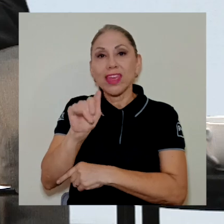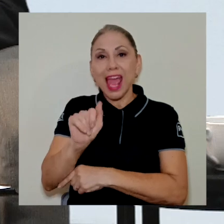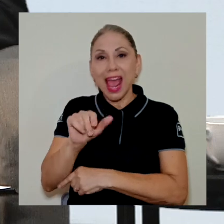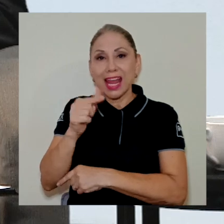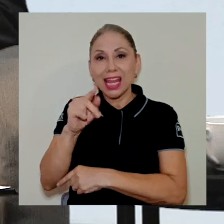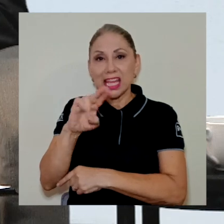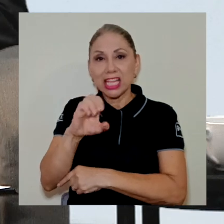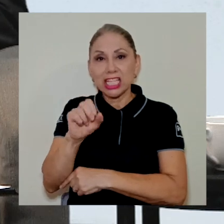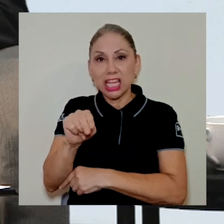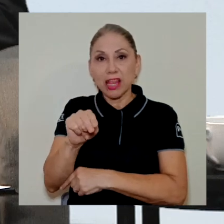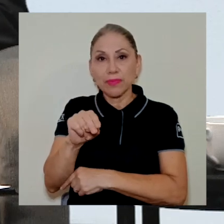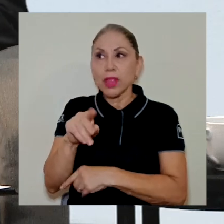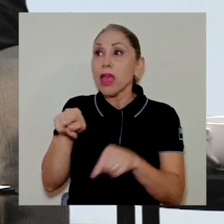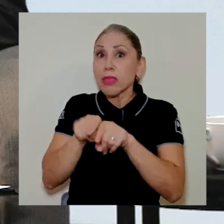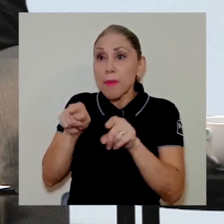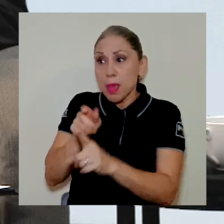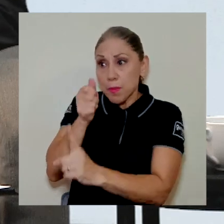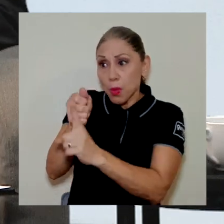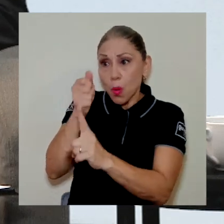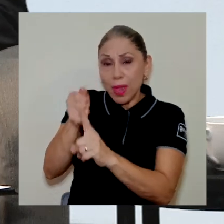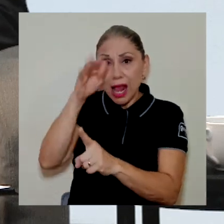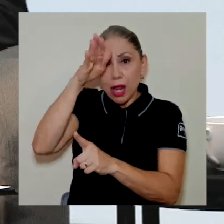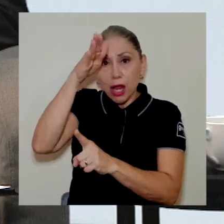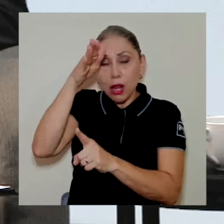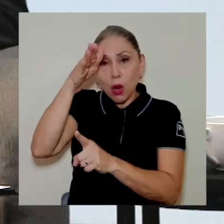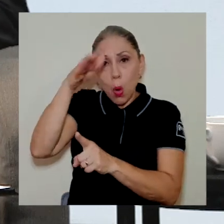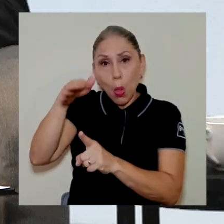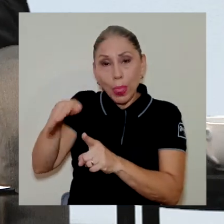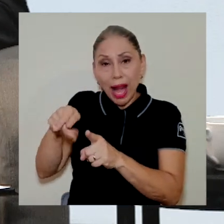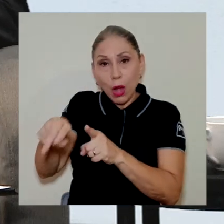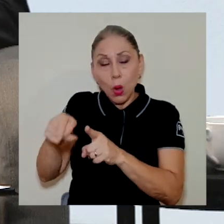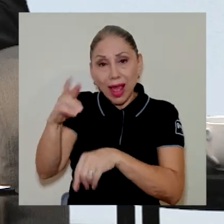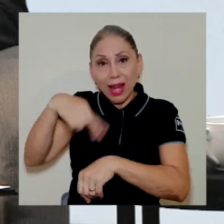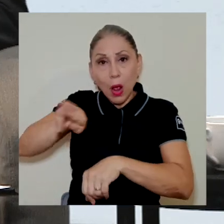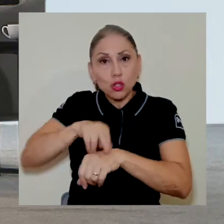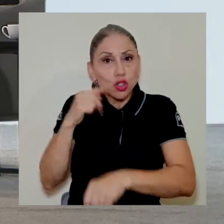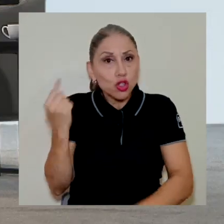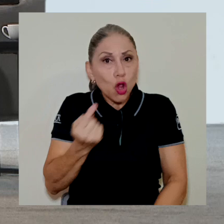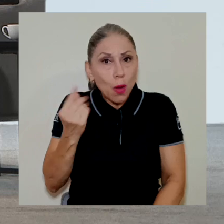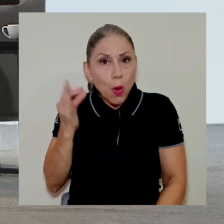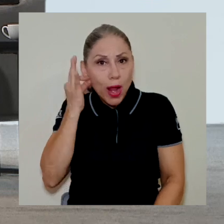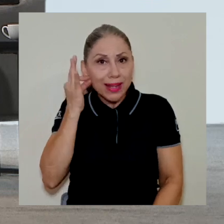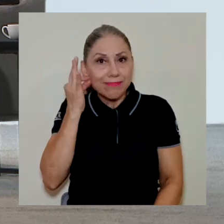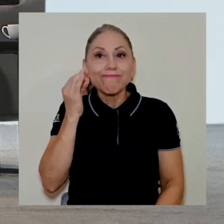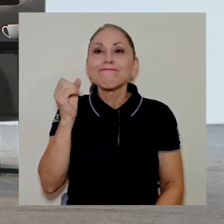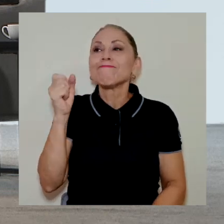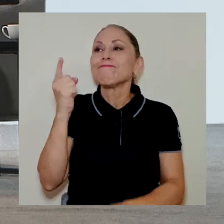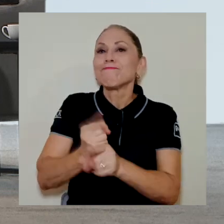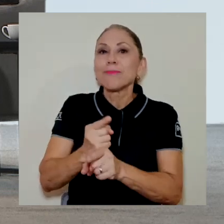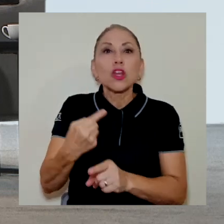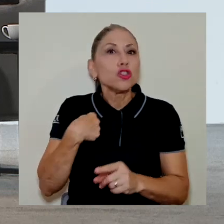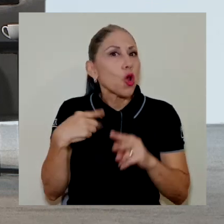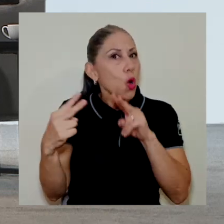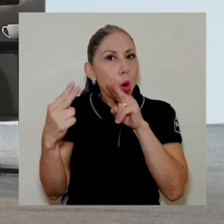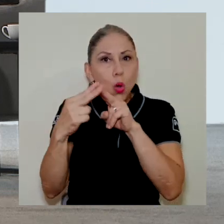otras diputadas, la propia Contralora de la República, solo mujeres. Yo no conozco hombres que